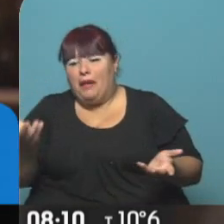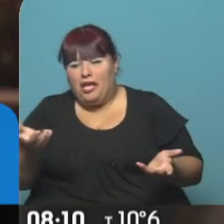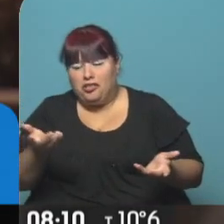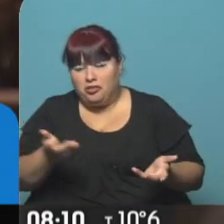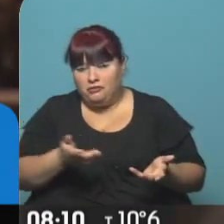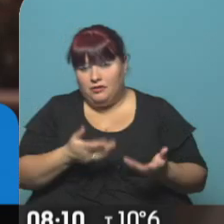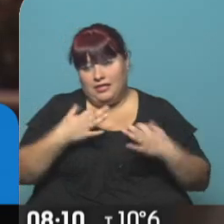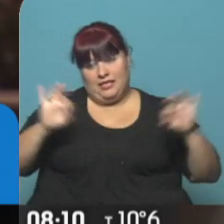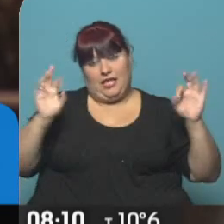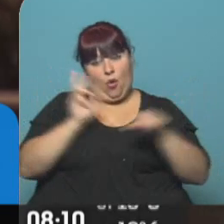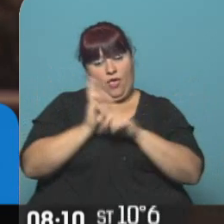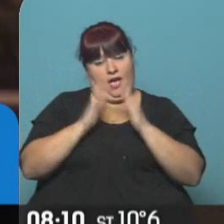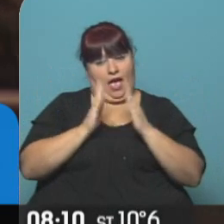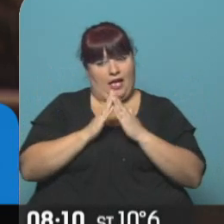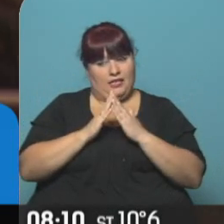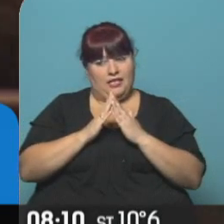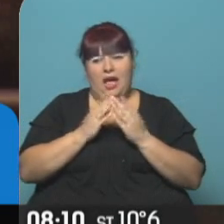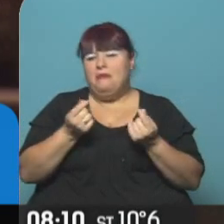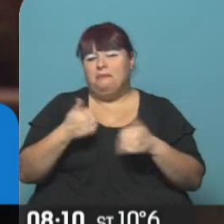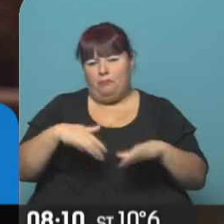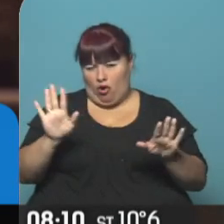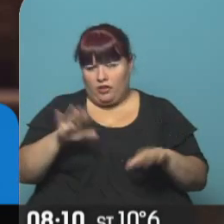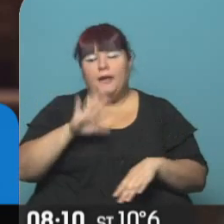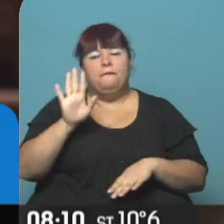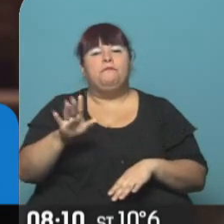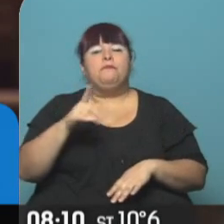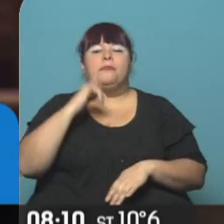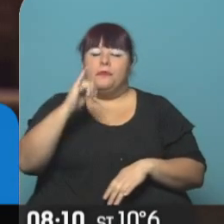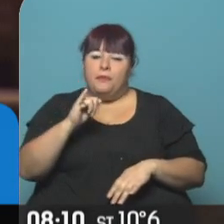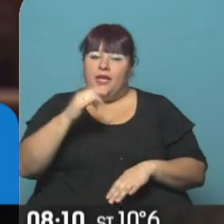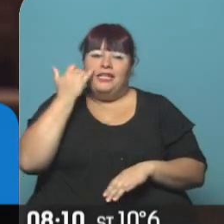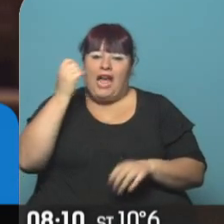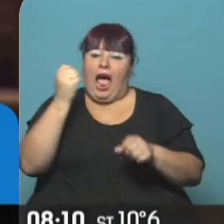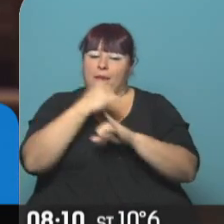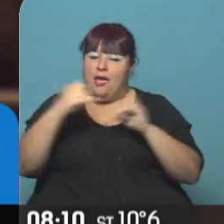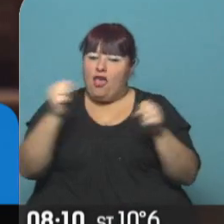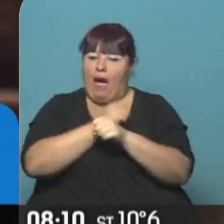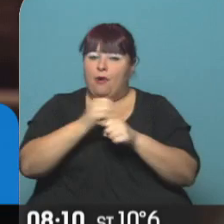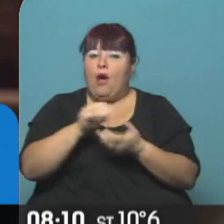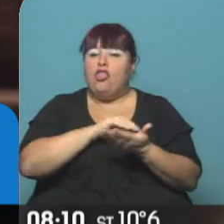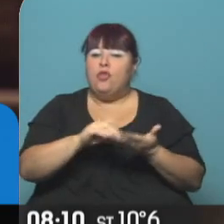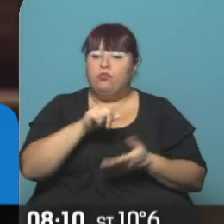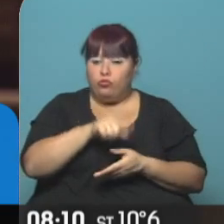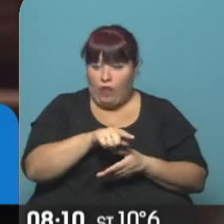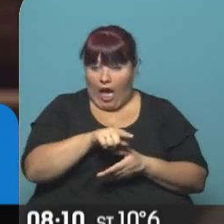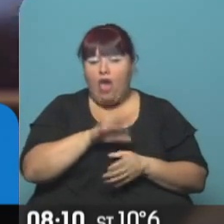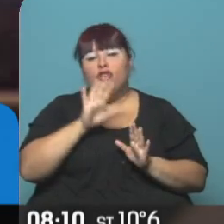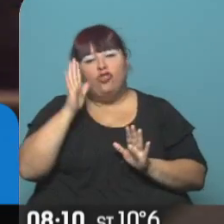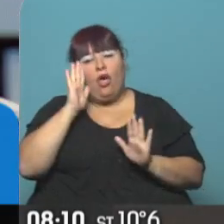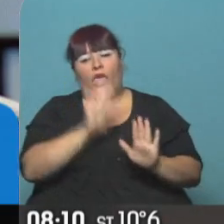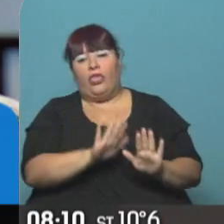sí y protegemos la casa no tiene precio y le voy a decir más ya tiene media sanción de la cámara de diputados y está todavía